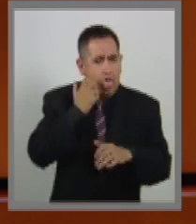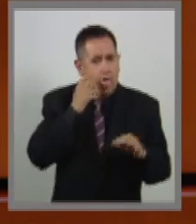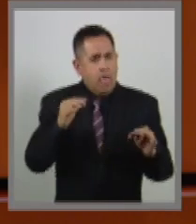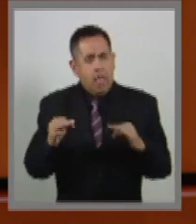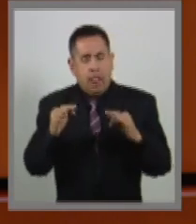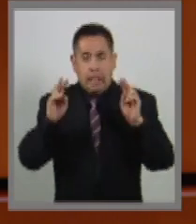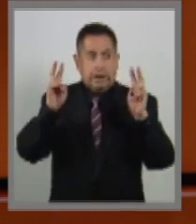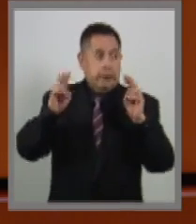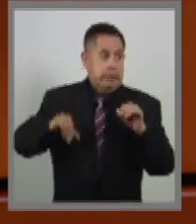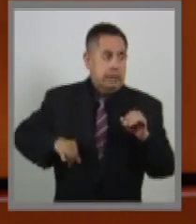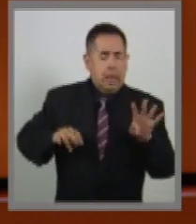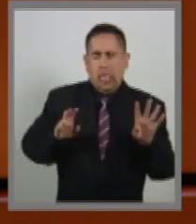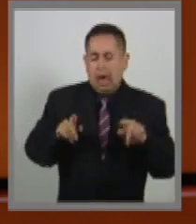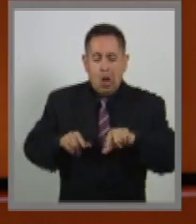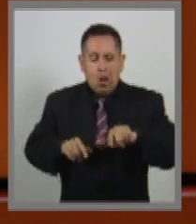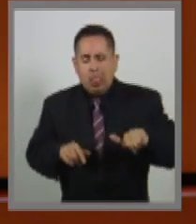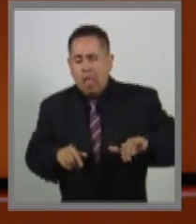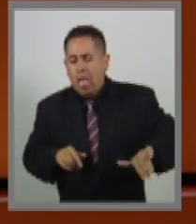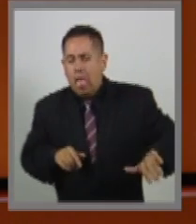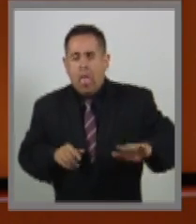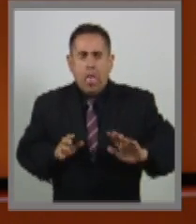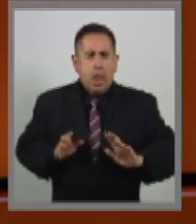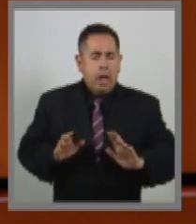los temas que les interesan,